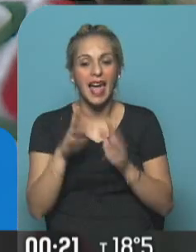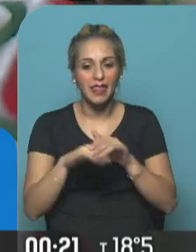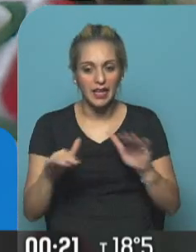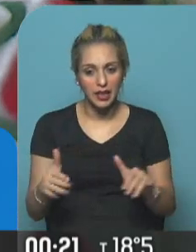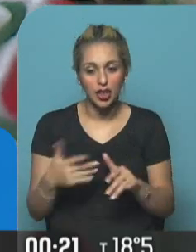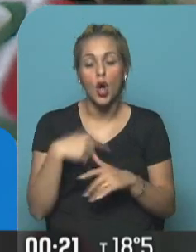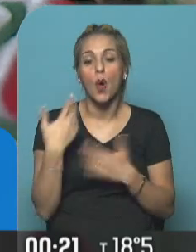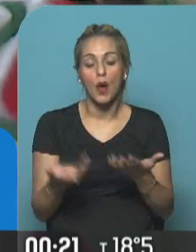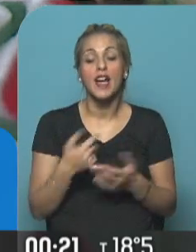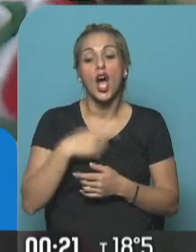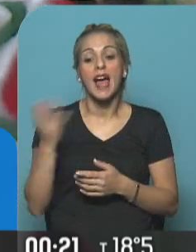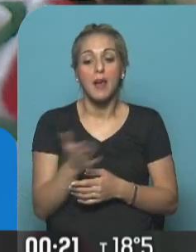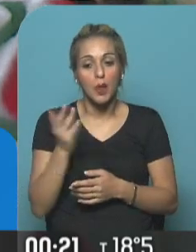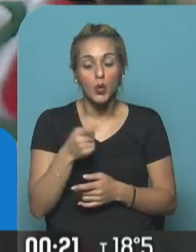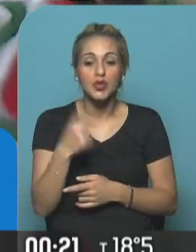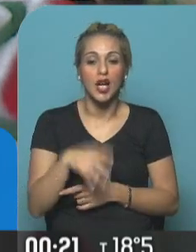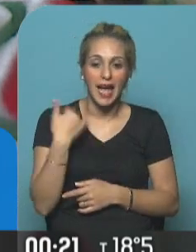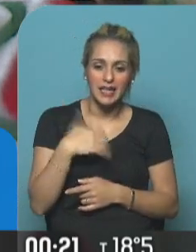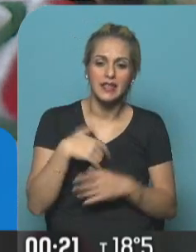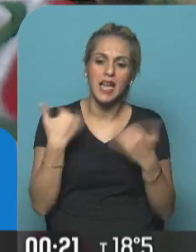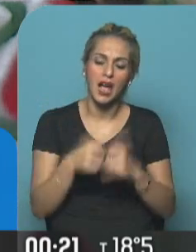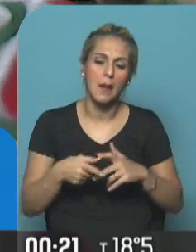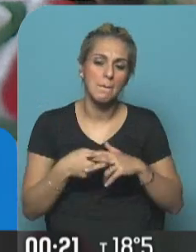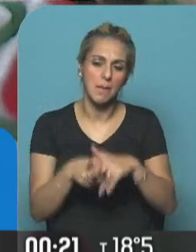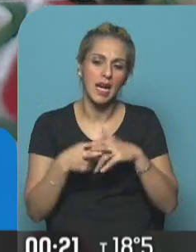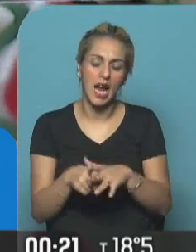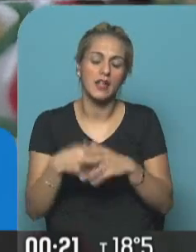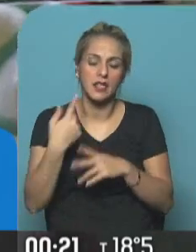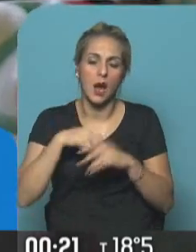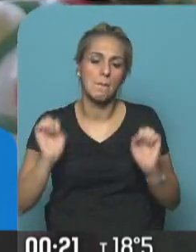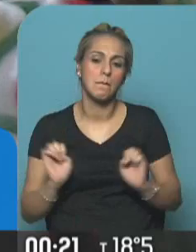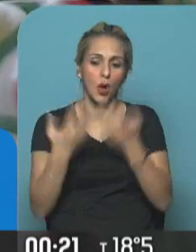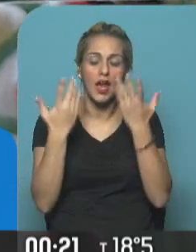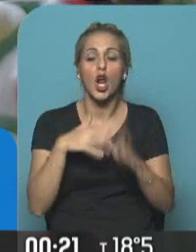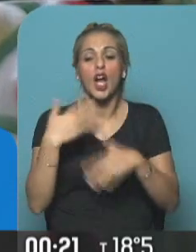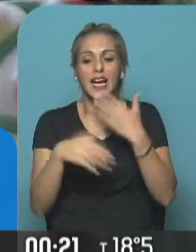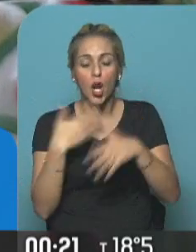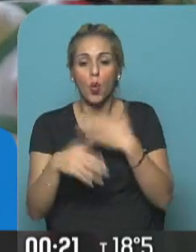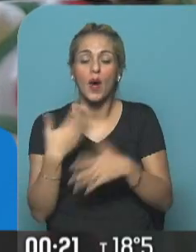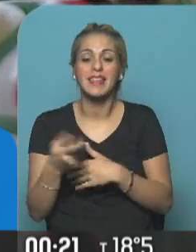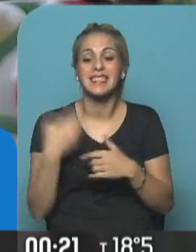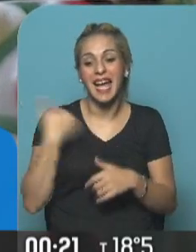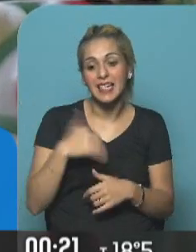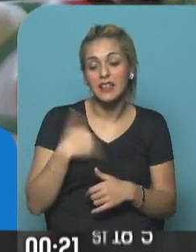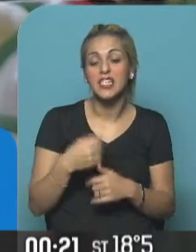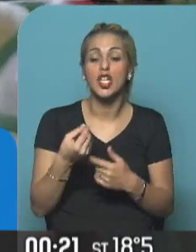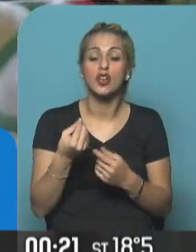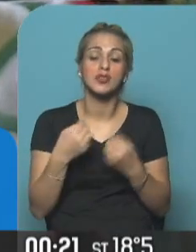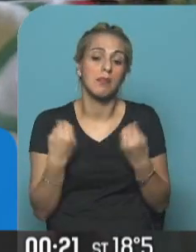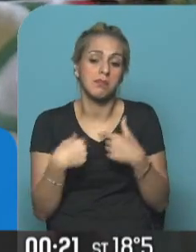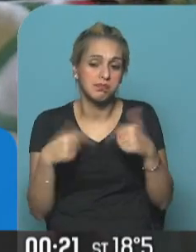sector industrial argentino, tenemos maquinaria de última generación y plantas robotizadas que hace que los juguetes argentinos sean económicos y de buena